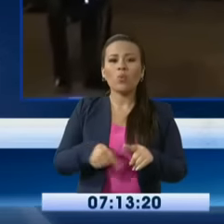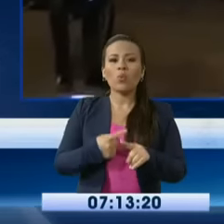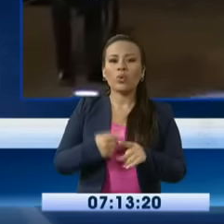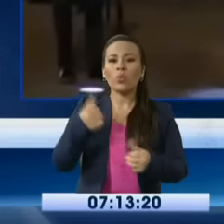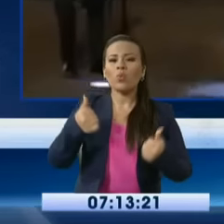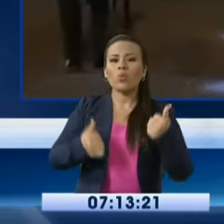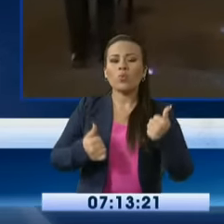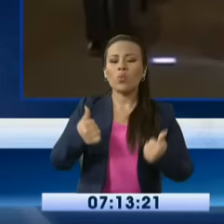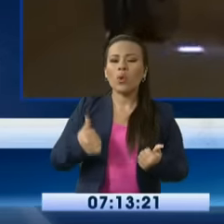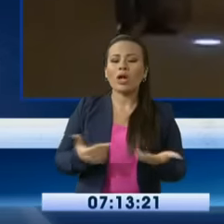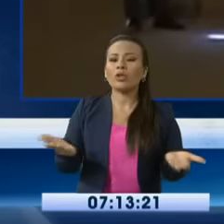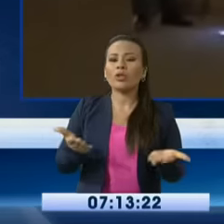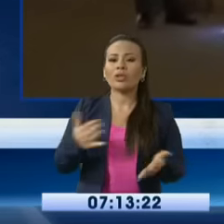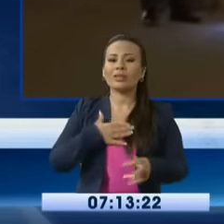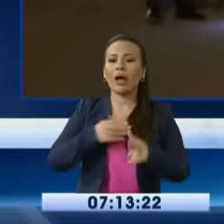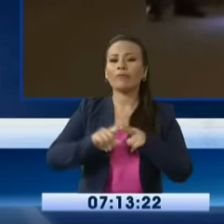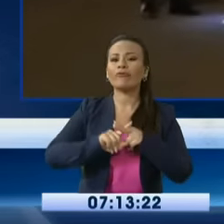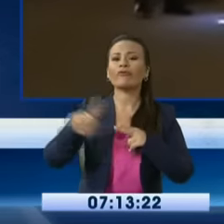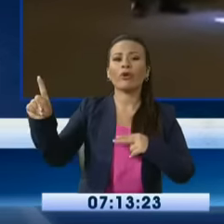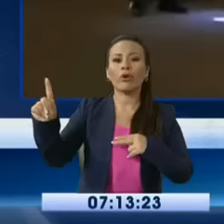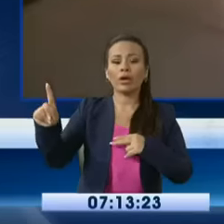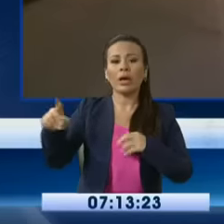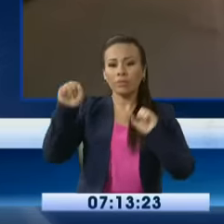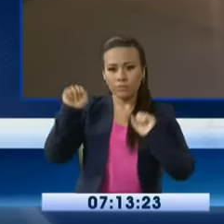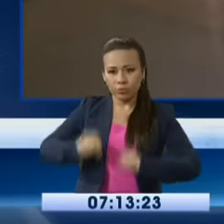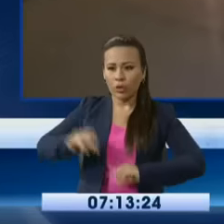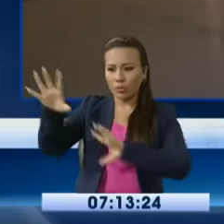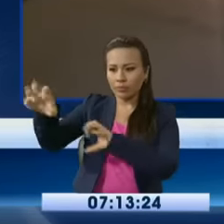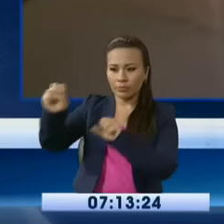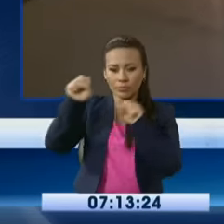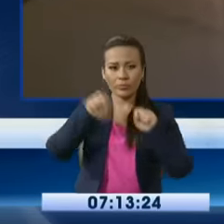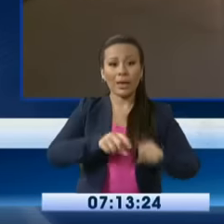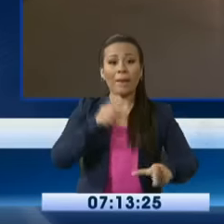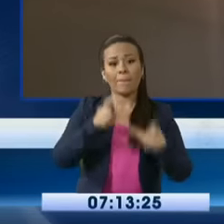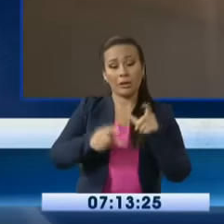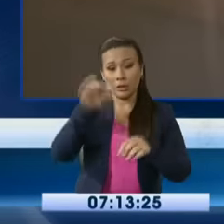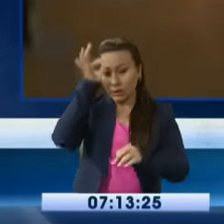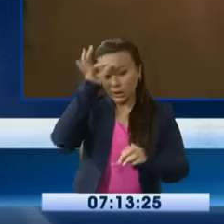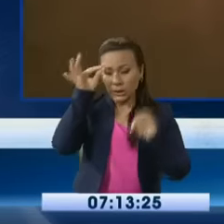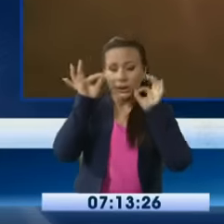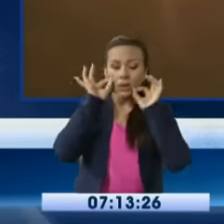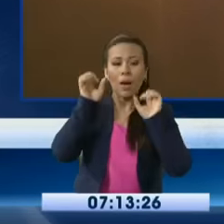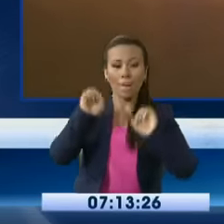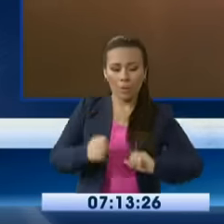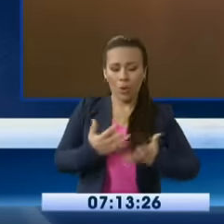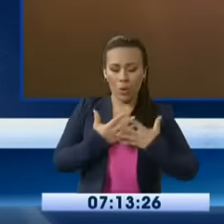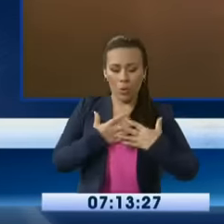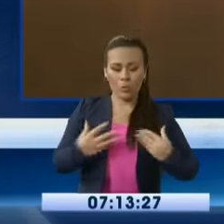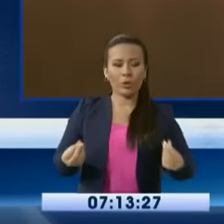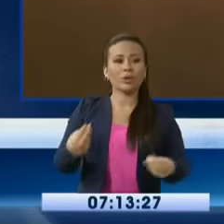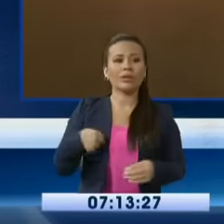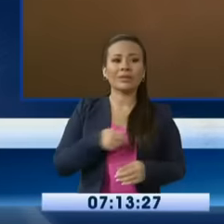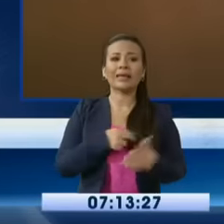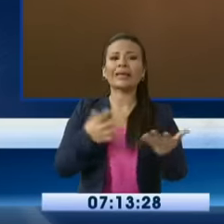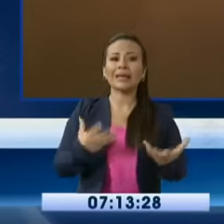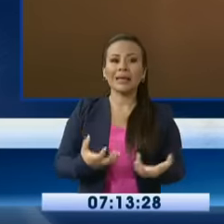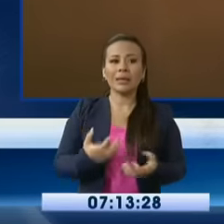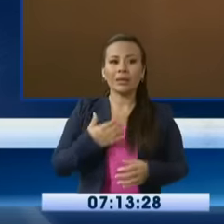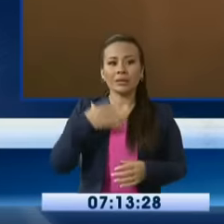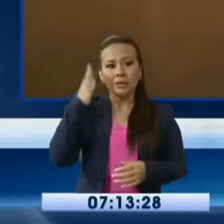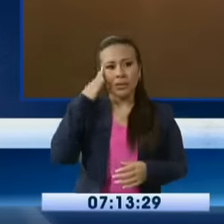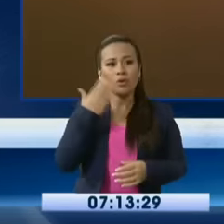qué cometieron este delito y que las personas que resultaron afectadas se recuperen. Habríamos querido saber exactamente cuál era la